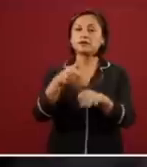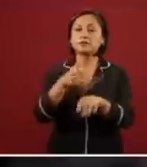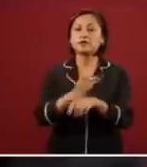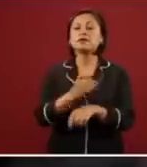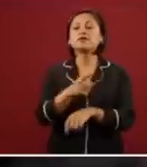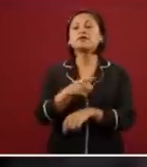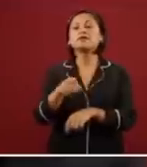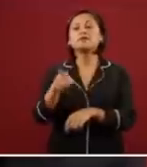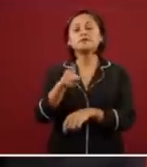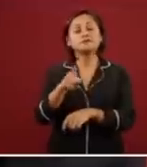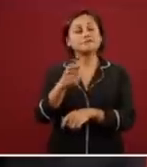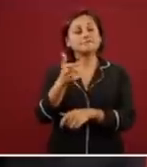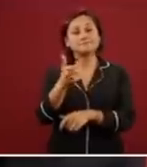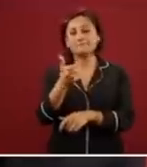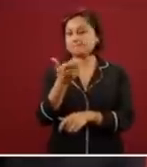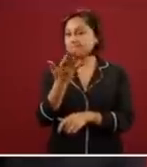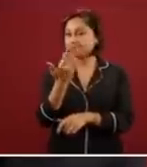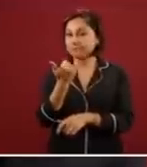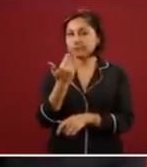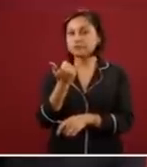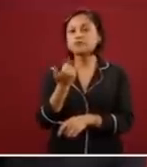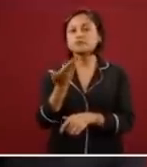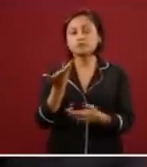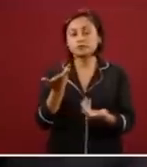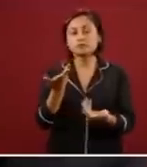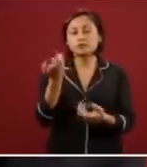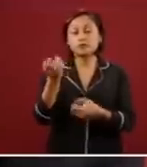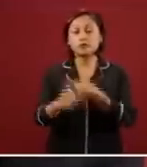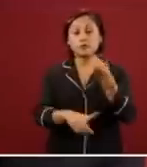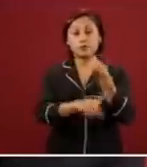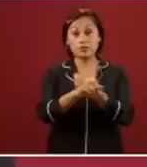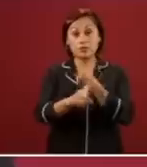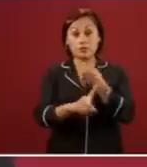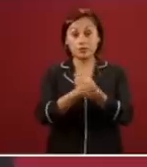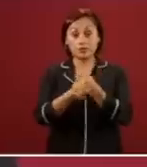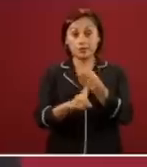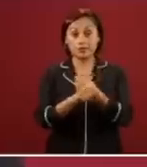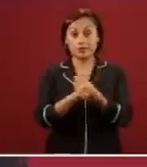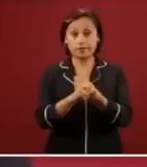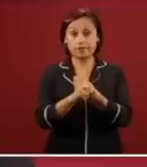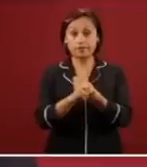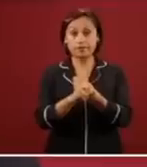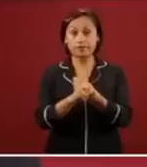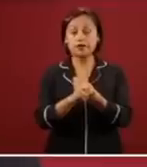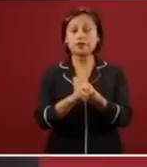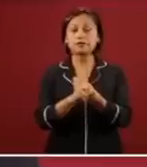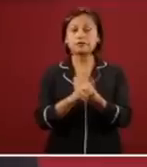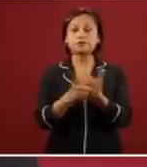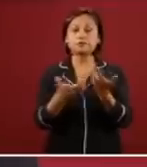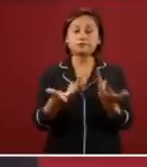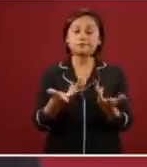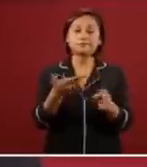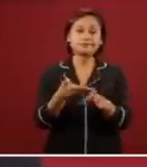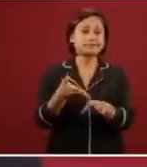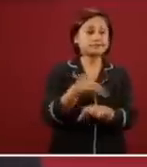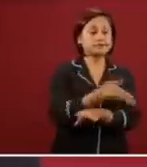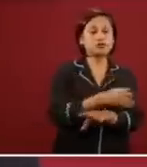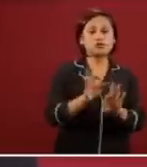Parte de la crisis o de el fracaso del modelo